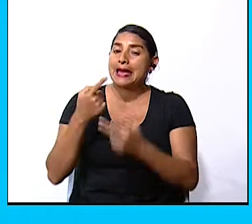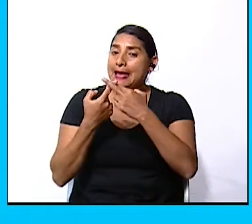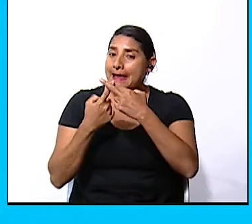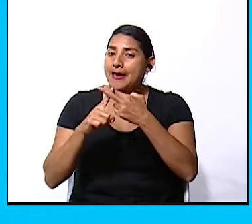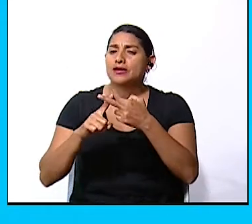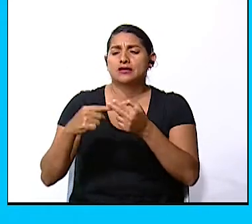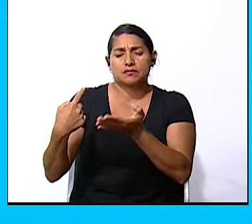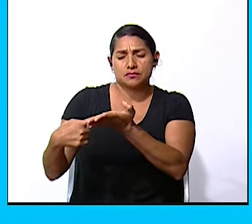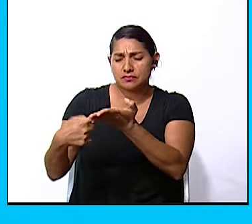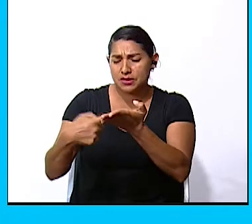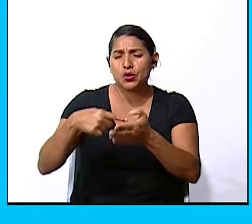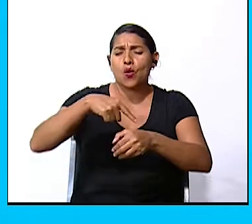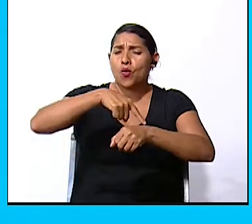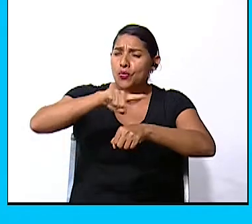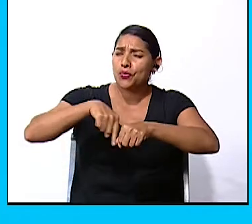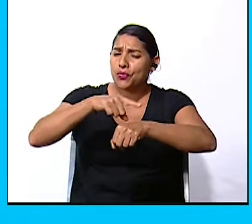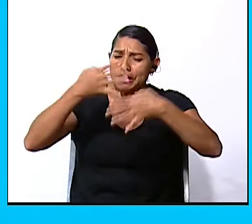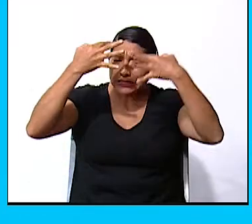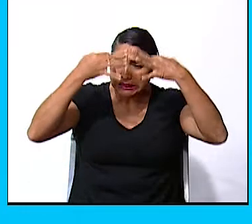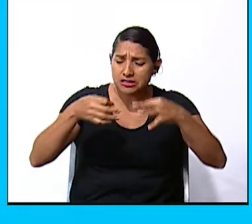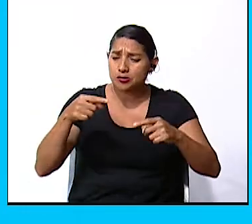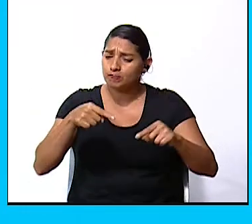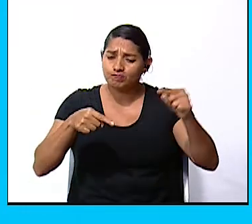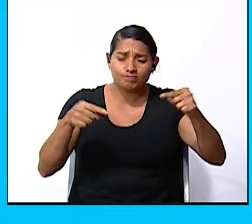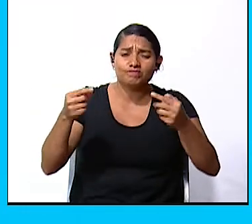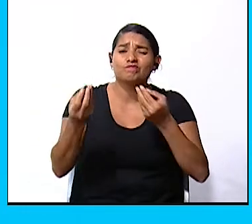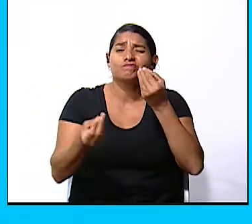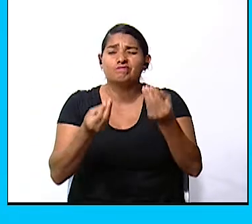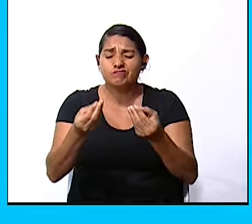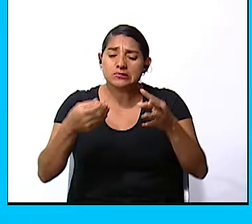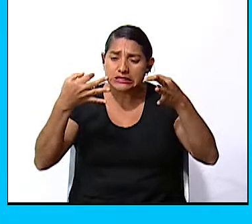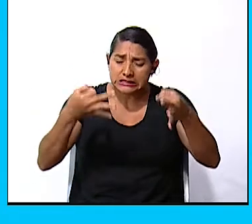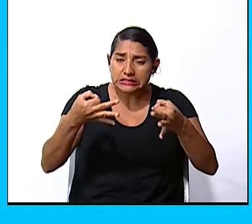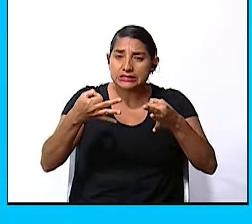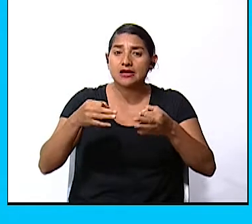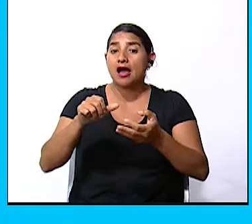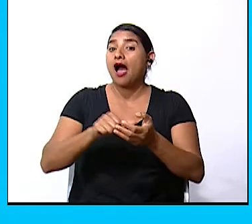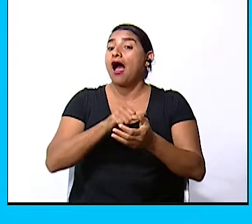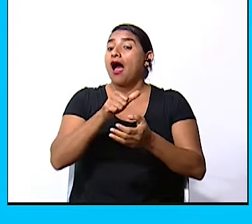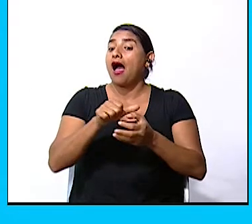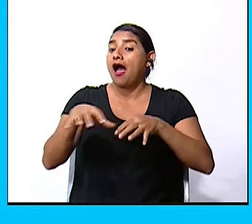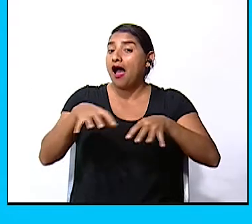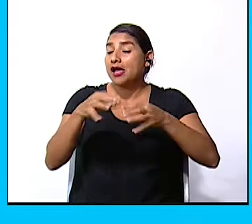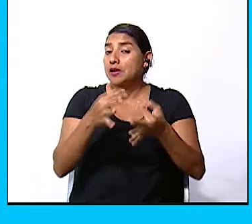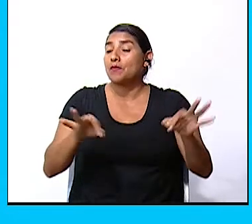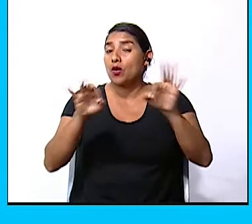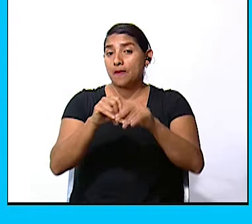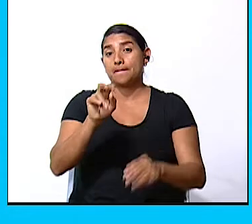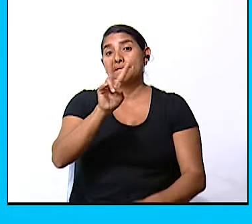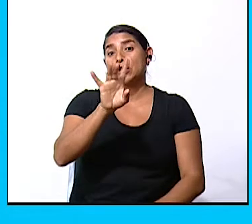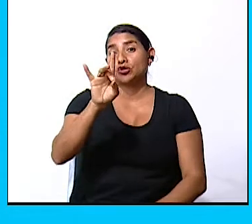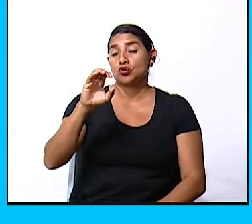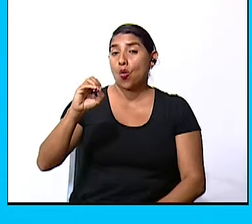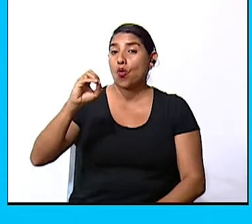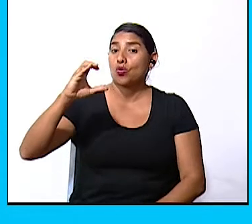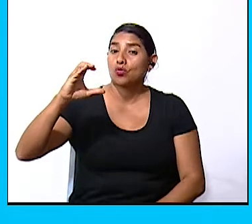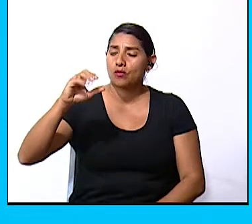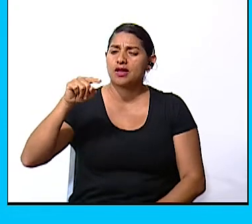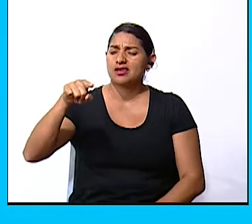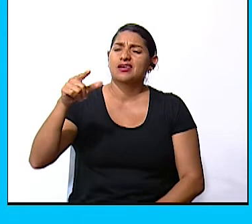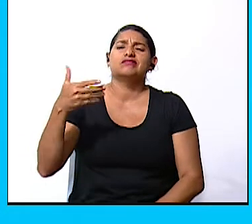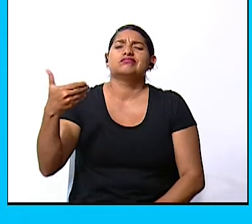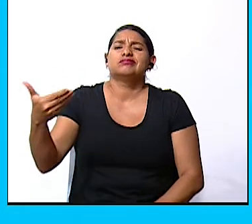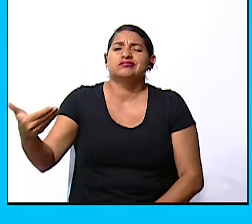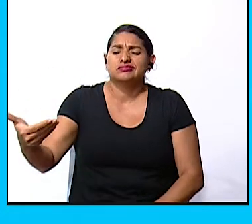largas discusiones para decidir qué se iba a hacer. Un acto muy importante fue el 28 de octubre,